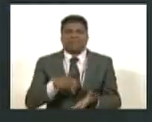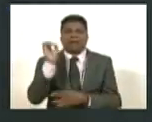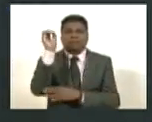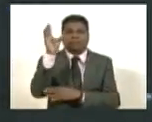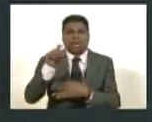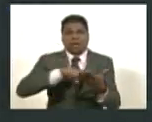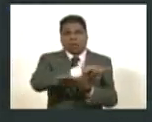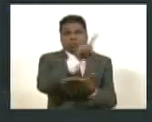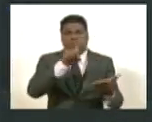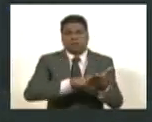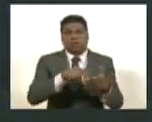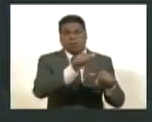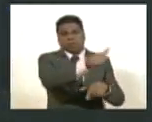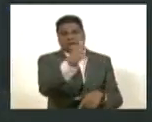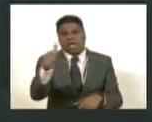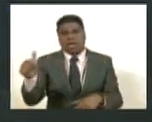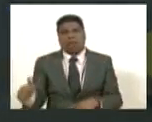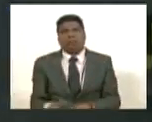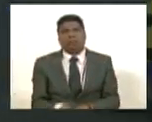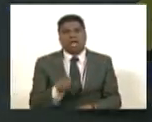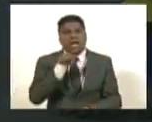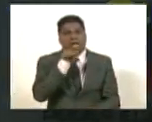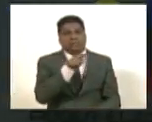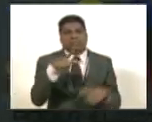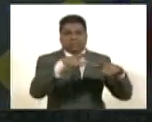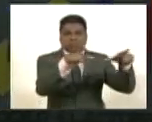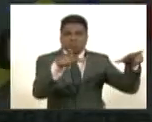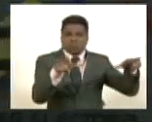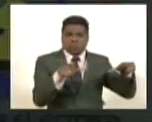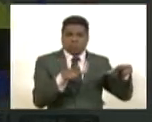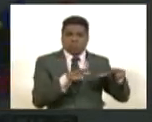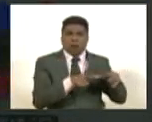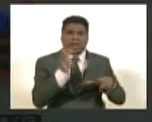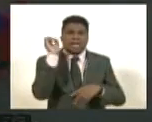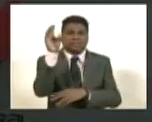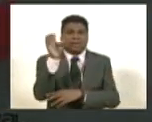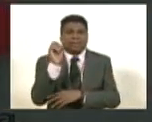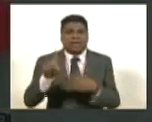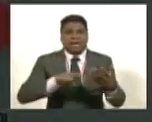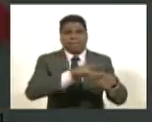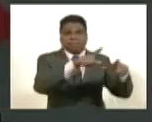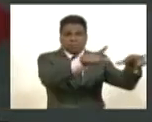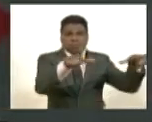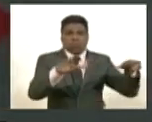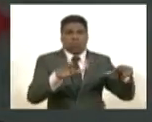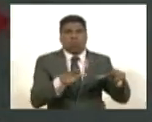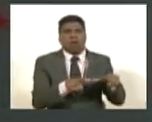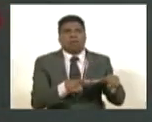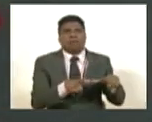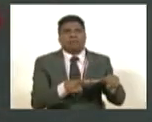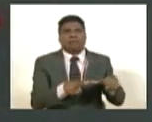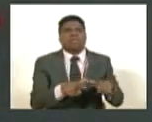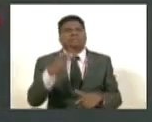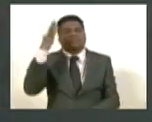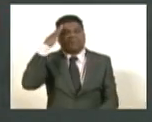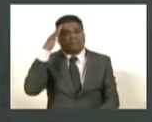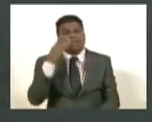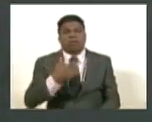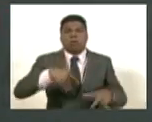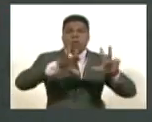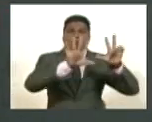generales por región, y de allí, del seno de las asambleas generales por región, se determinarán los